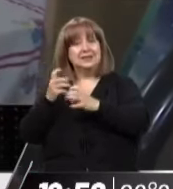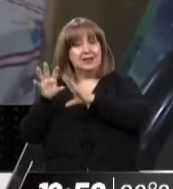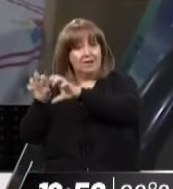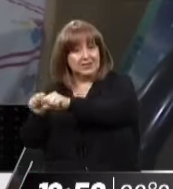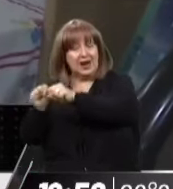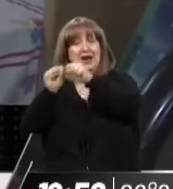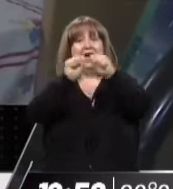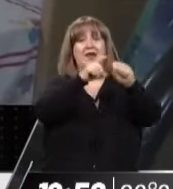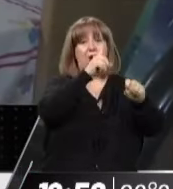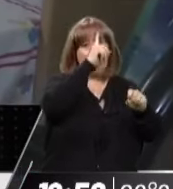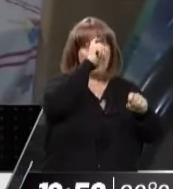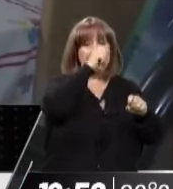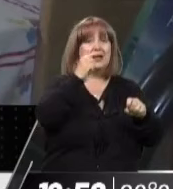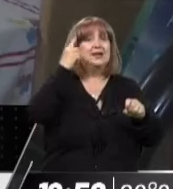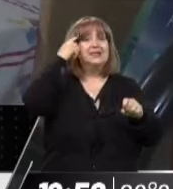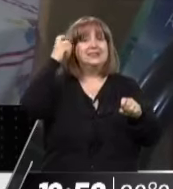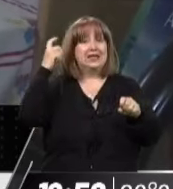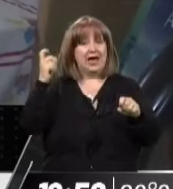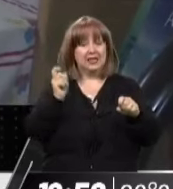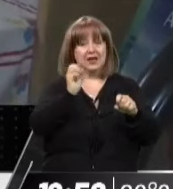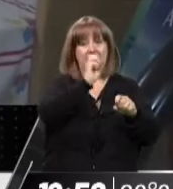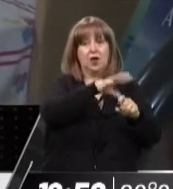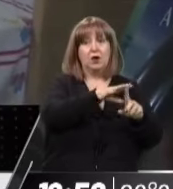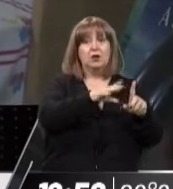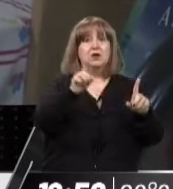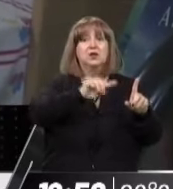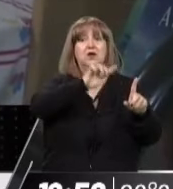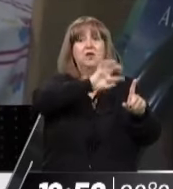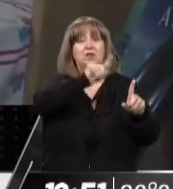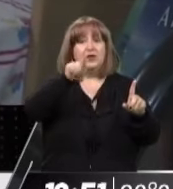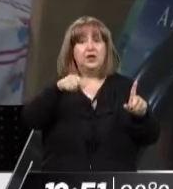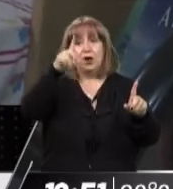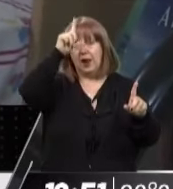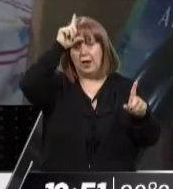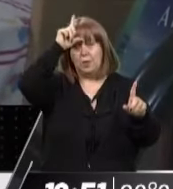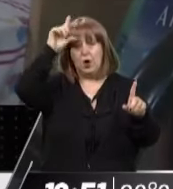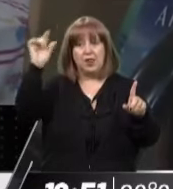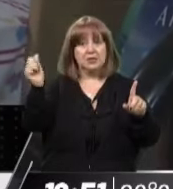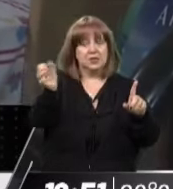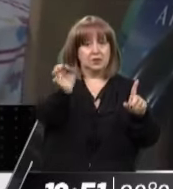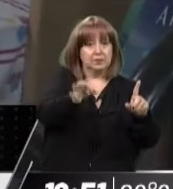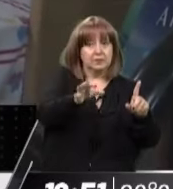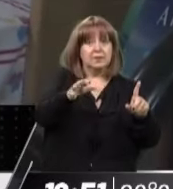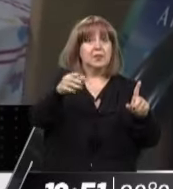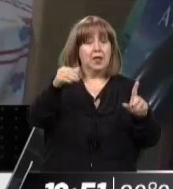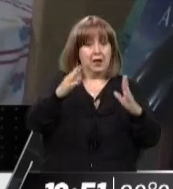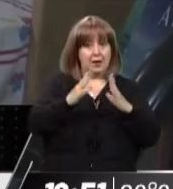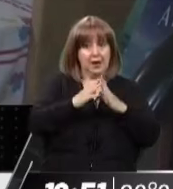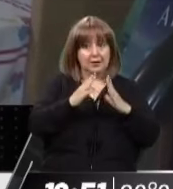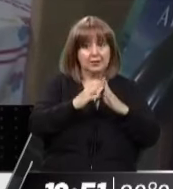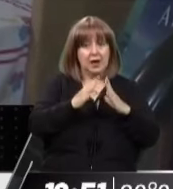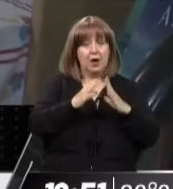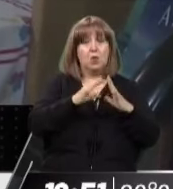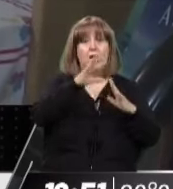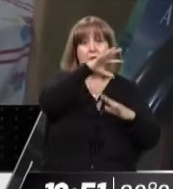embargo no se saben Por qué motivos intervino la policía eran más de diez efectivos que estuvieron justamente en el momento en que